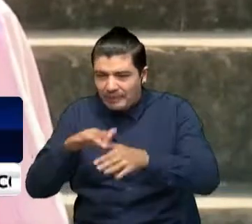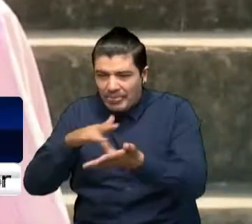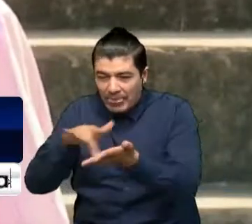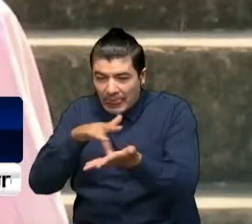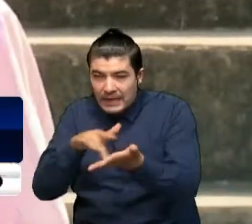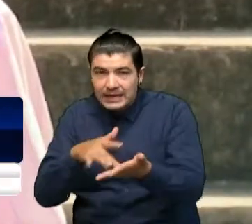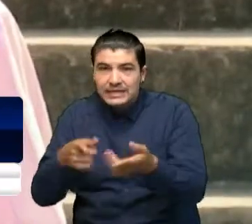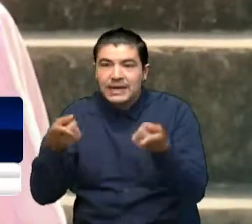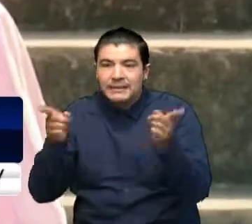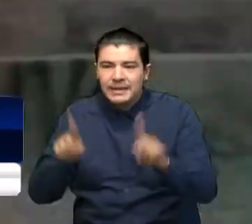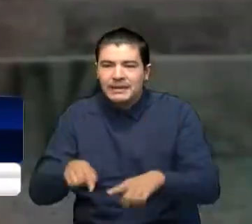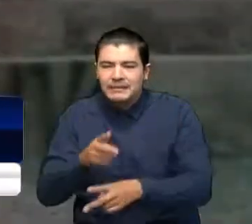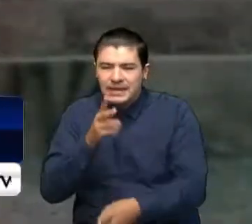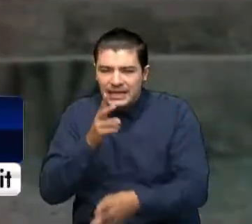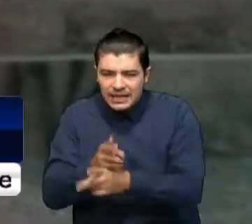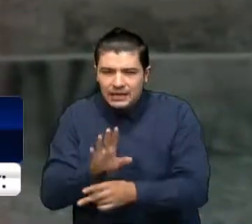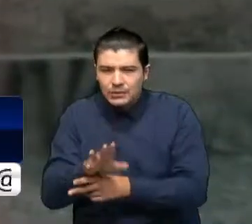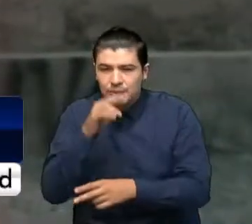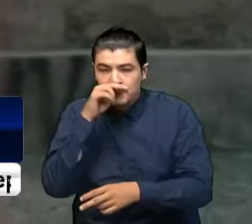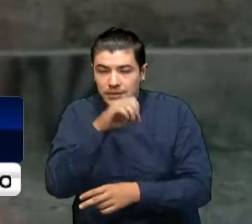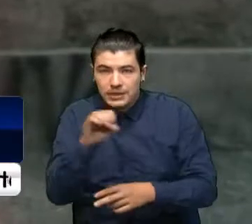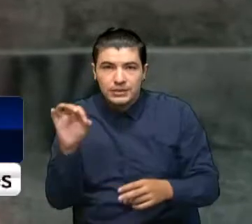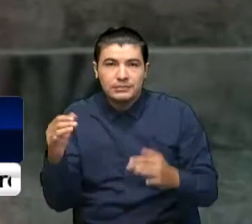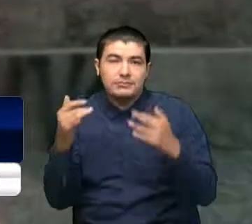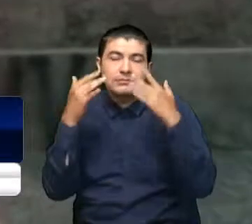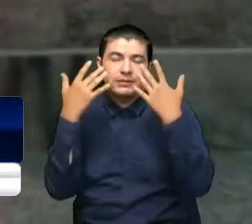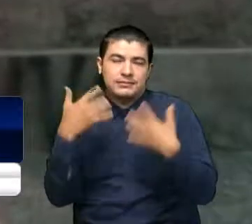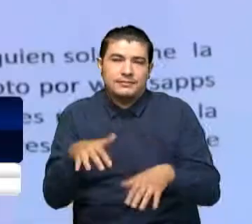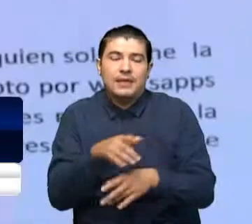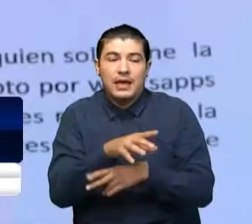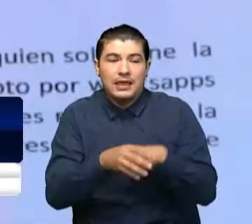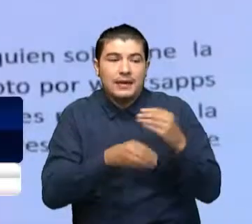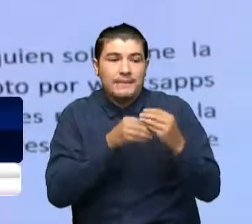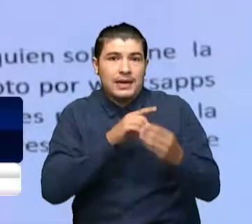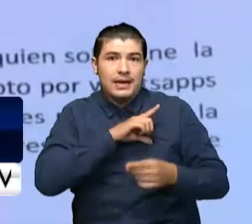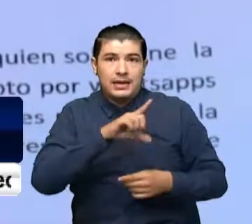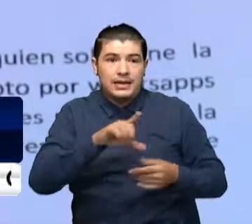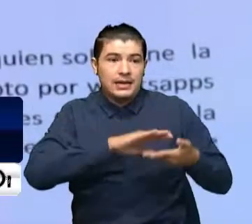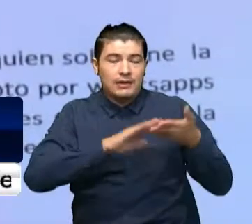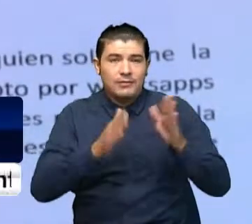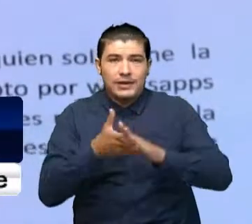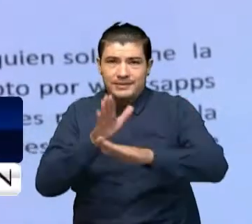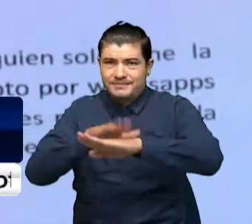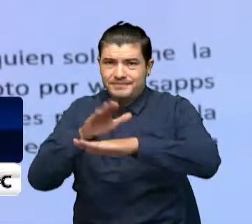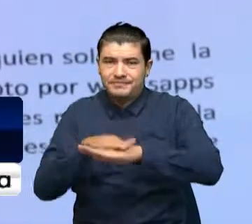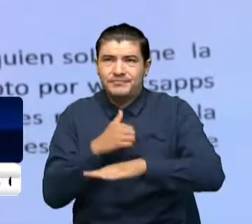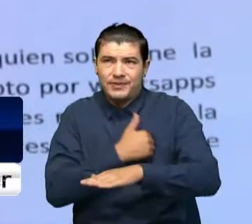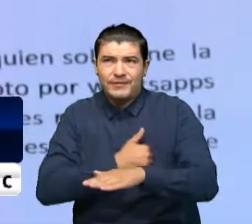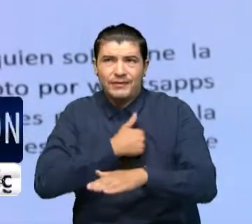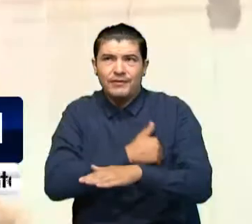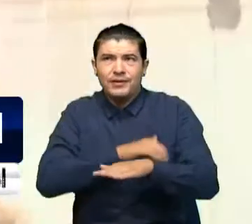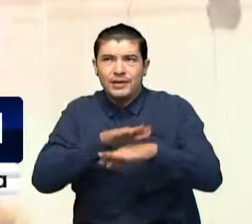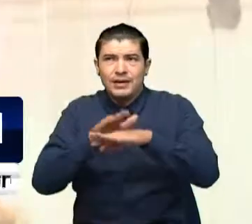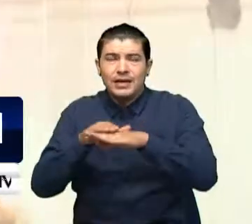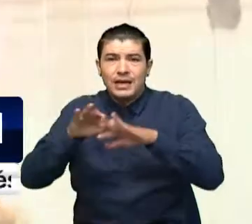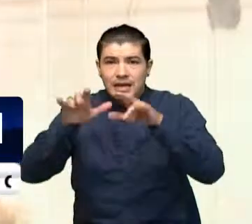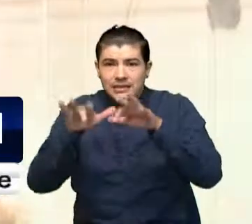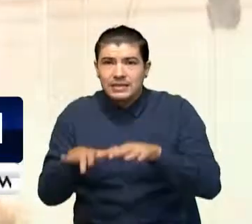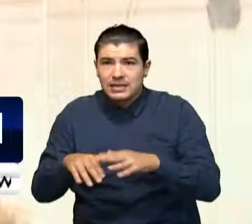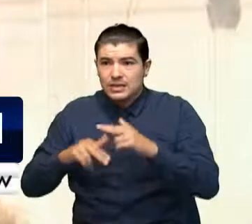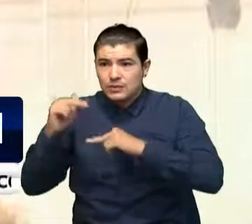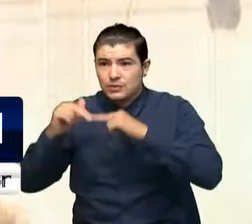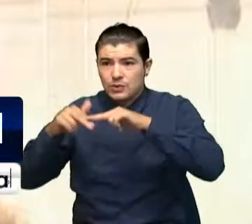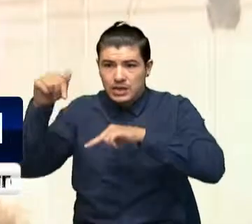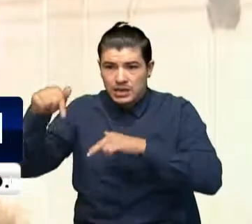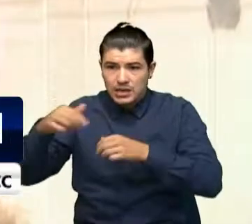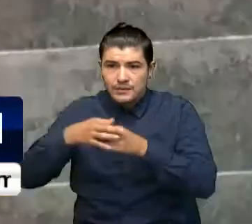peligro para los niños el líder de la comunidad ha realizado varios llamados de atención a la secretaria de infraestructura